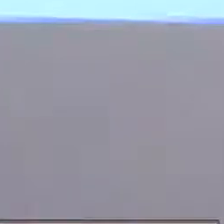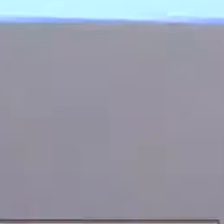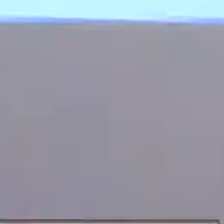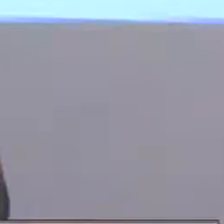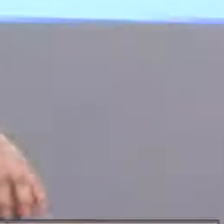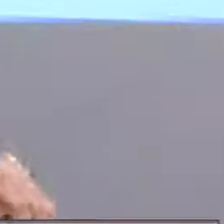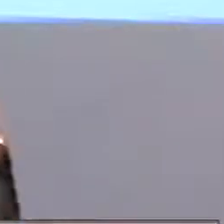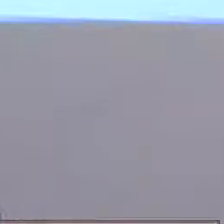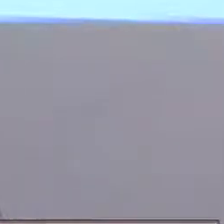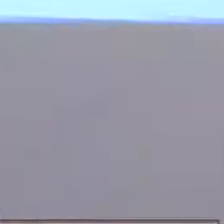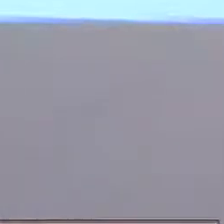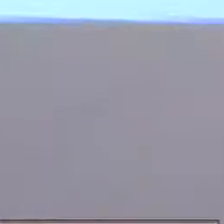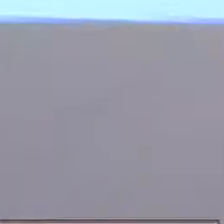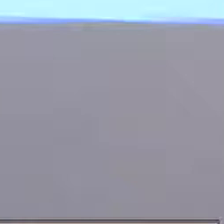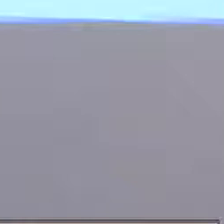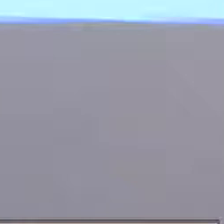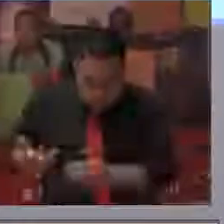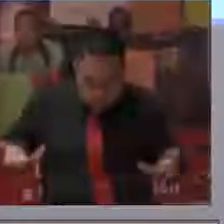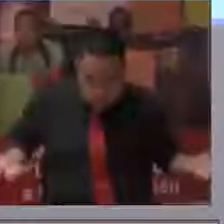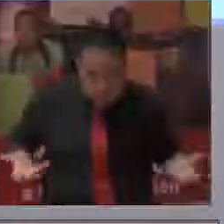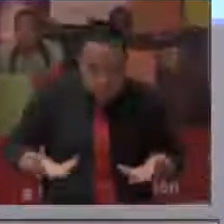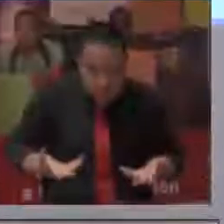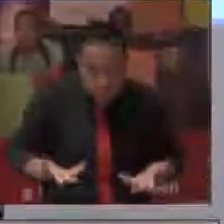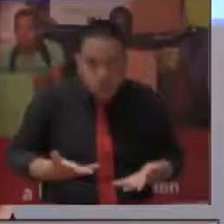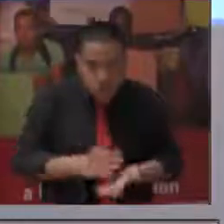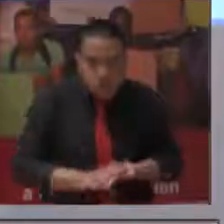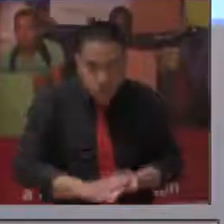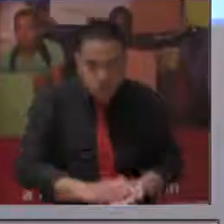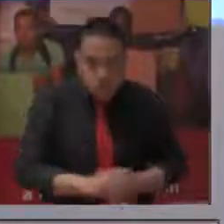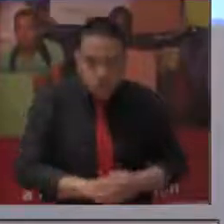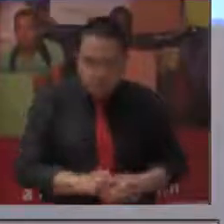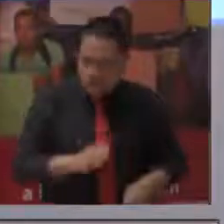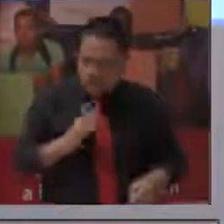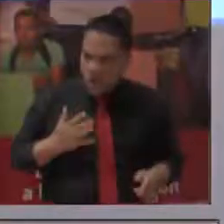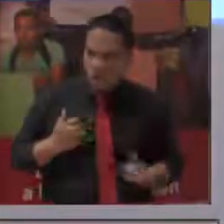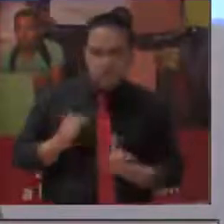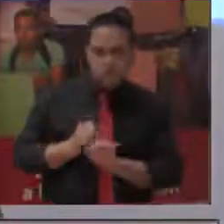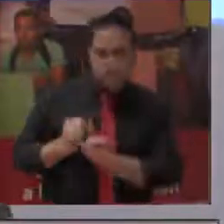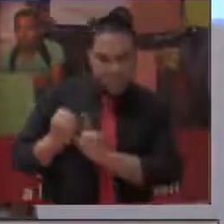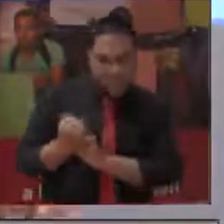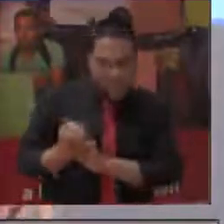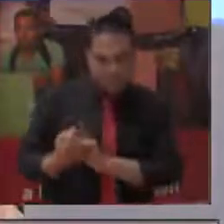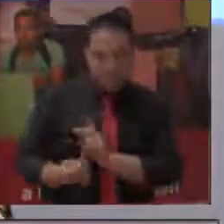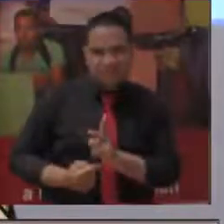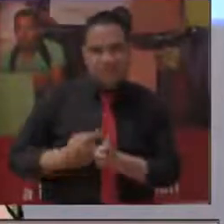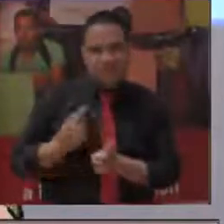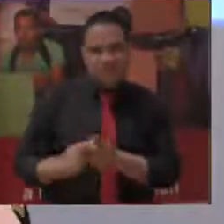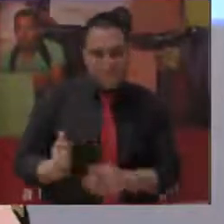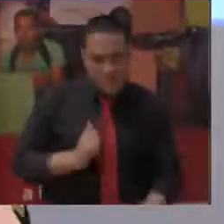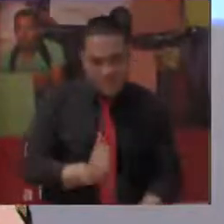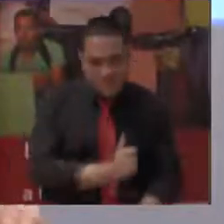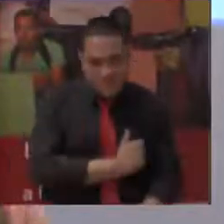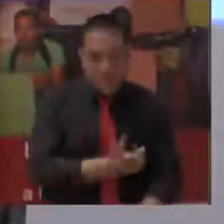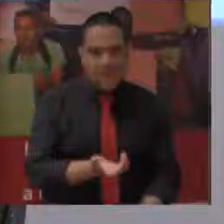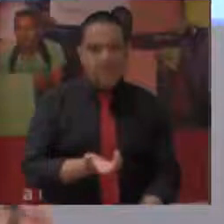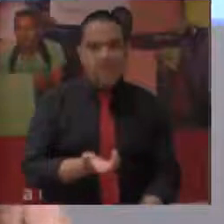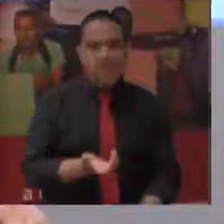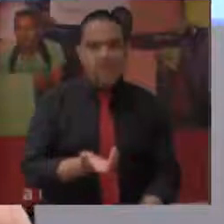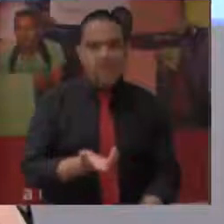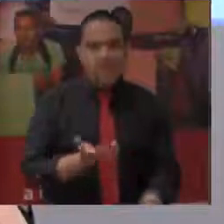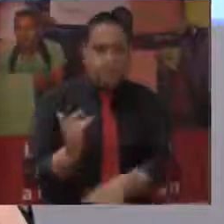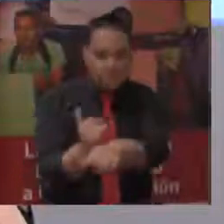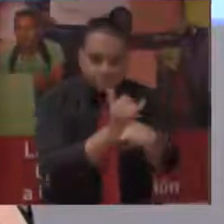construirla entre todos, entre todos los actores, entre los actores sociales, entre la empresa privada,